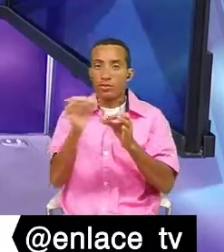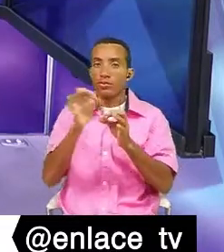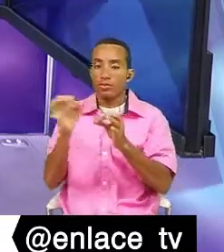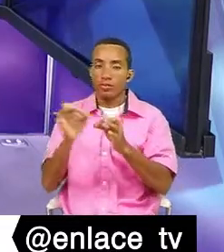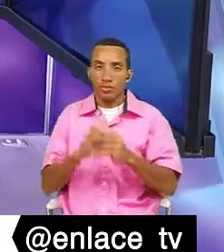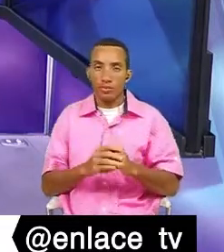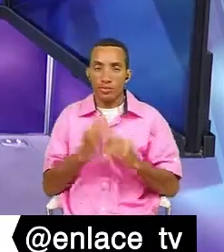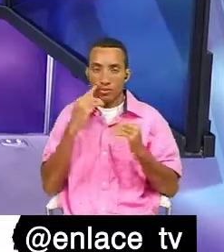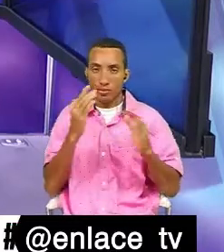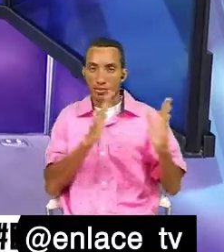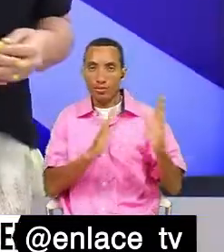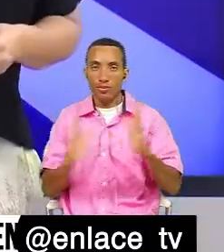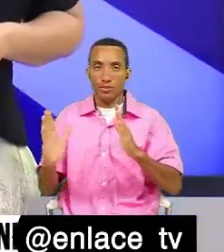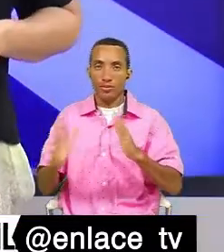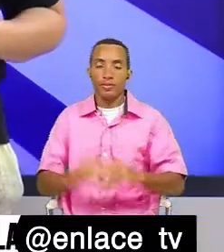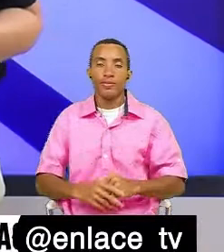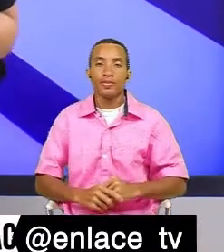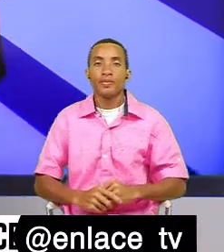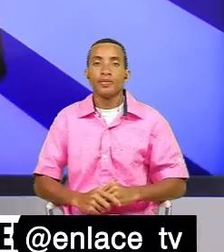nuestros titulares.